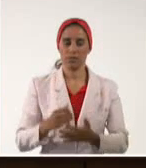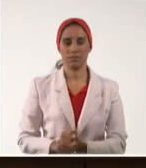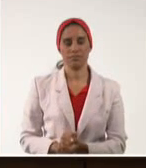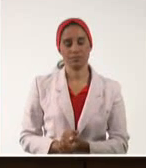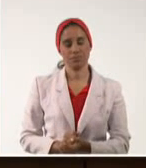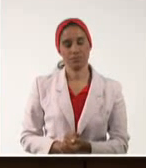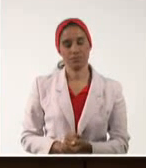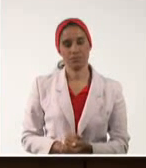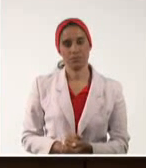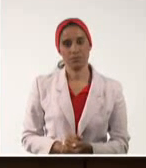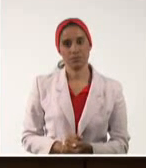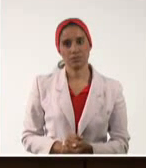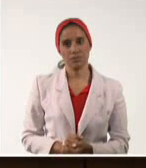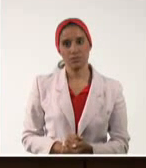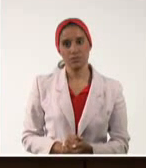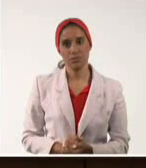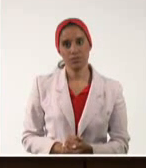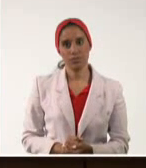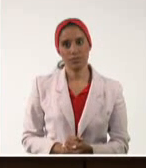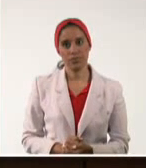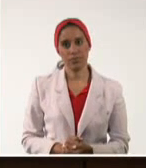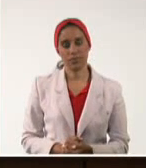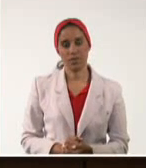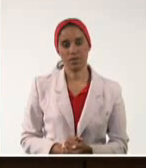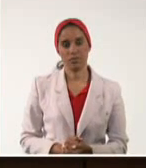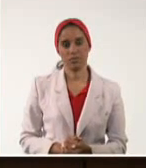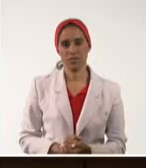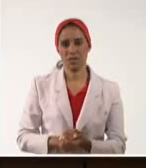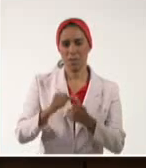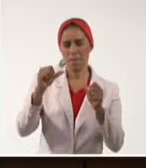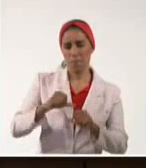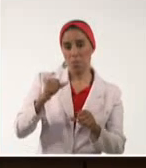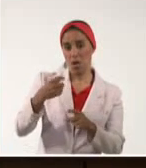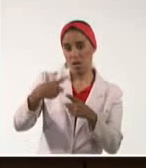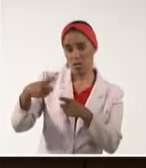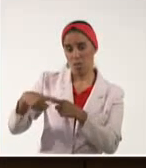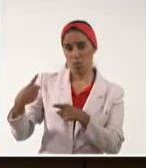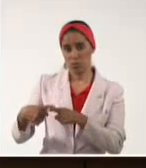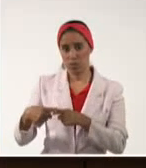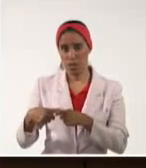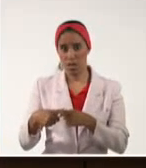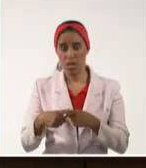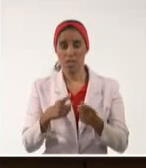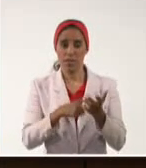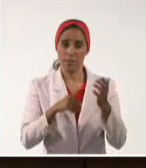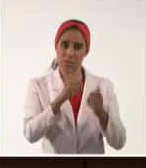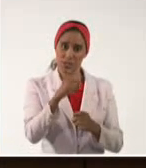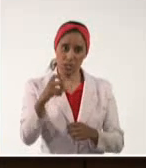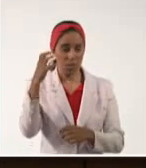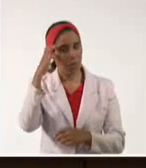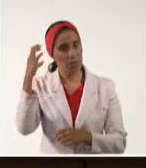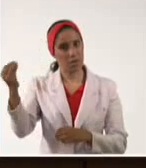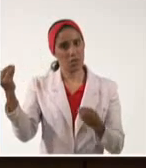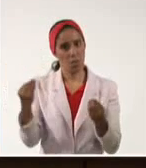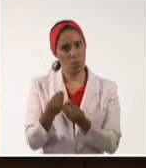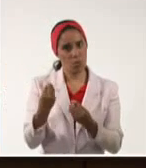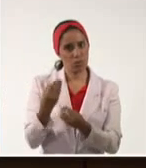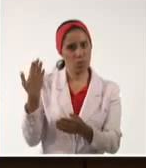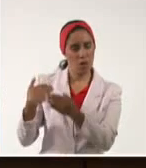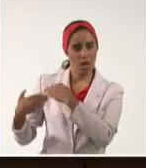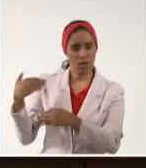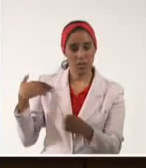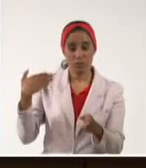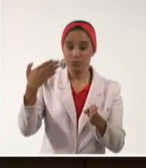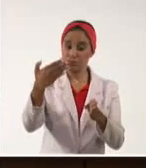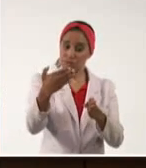cita. La dirigencia del partido y el gobierno, desde los municipios hasta la nación, han abordado el tema